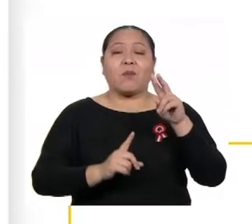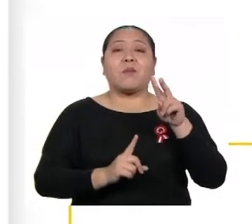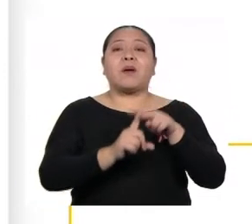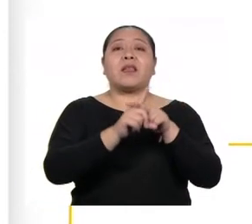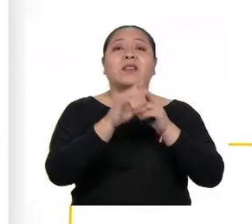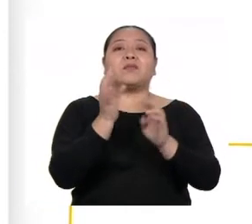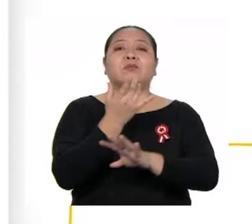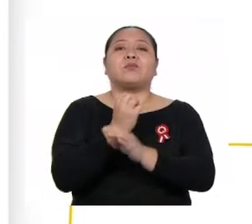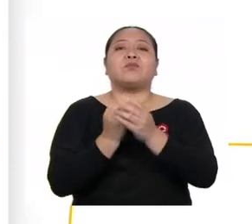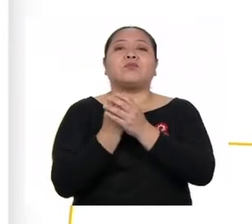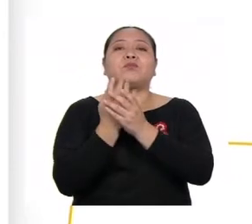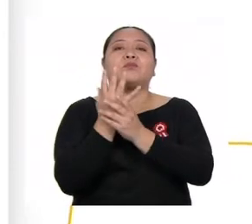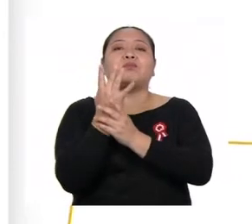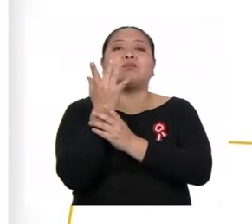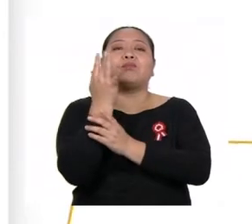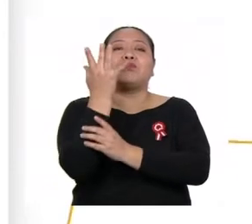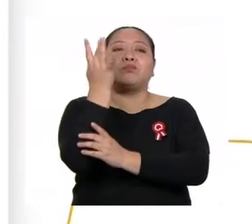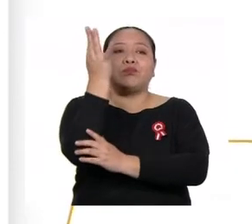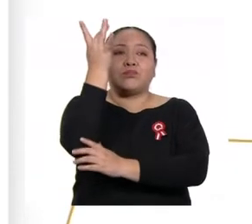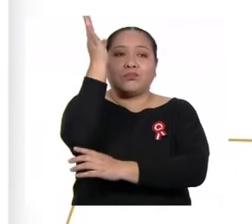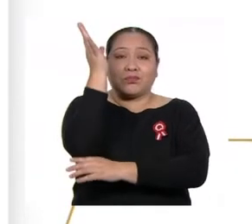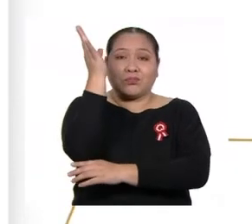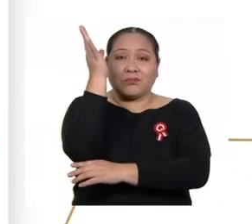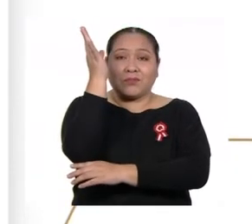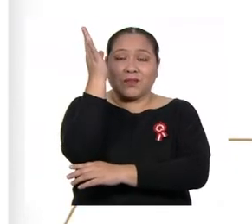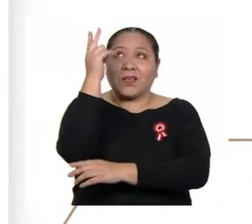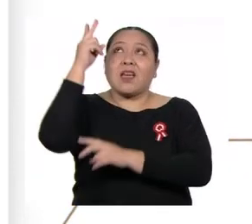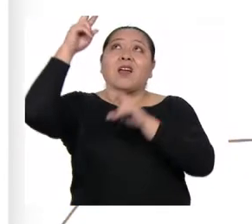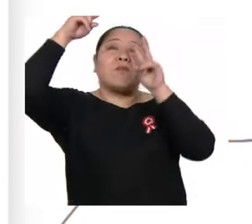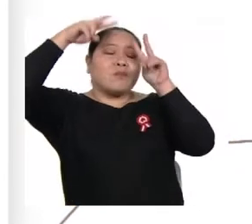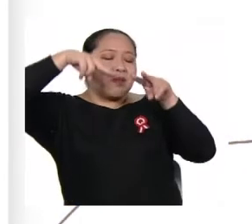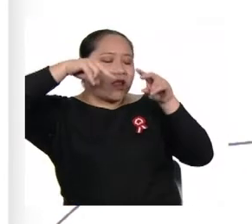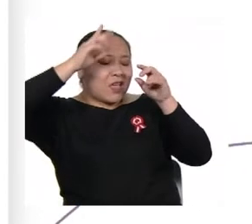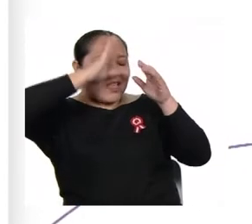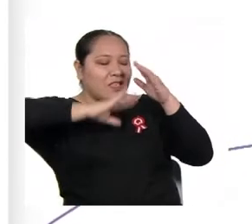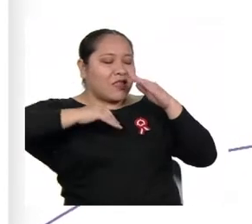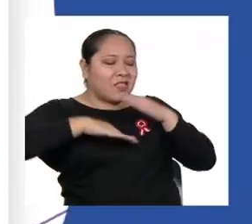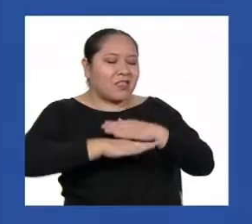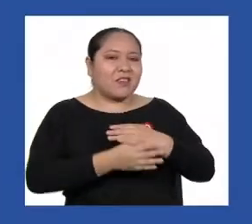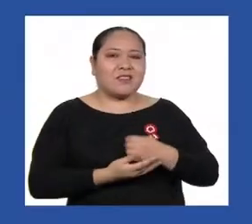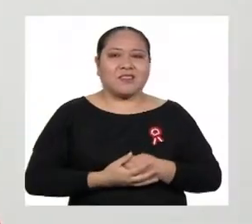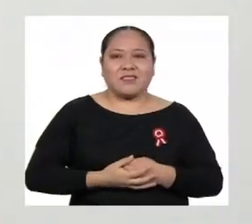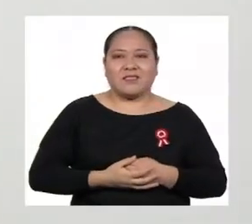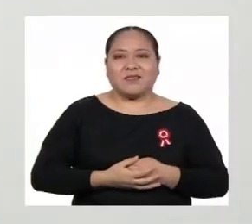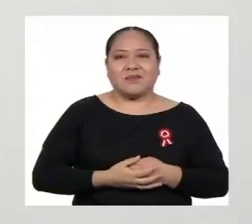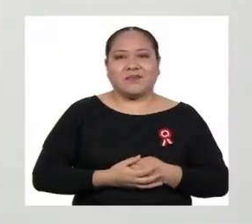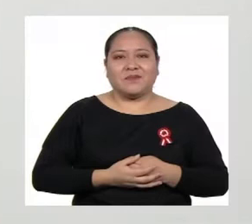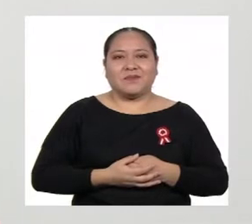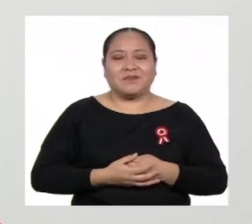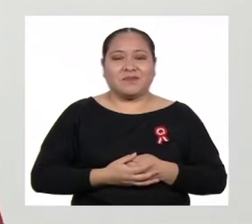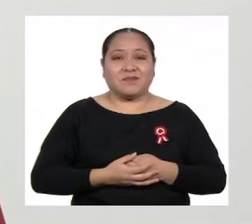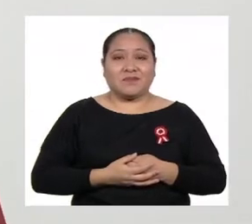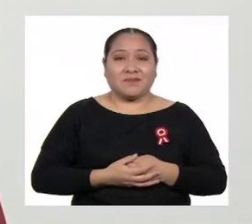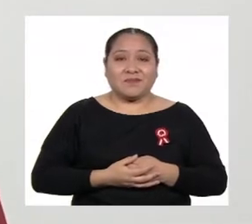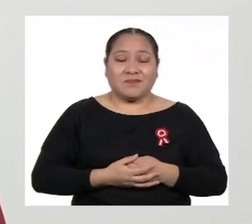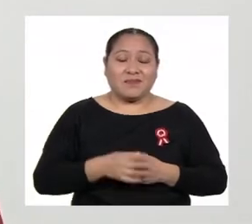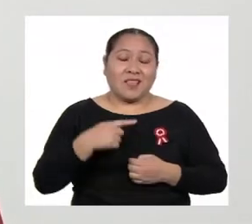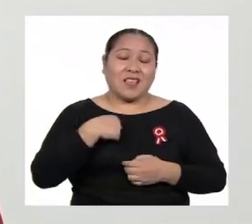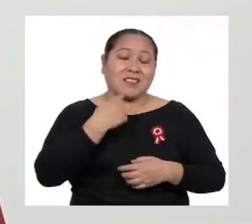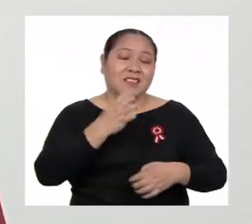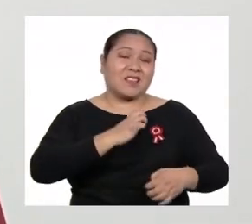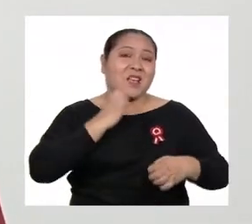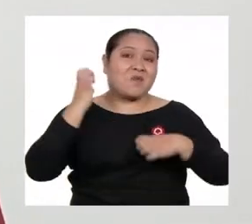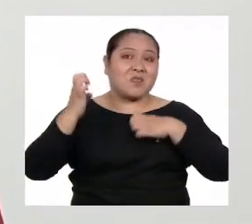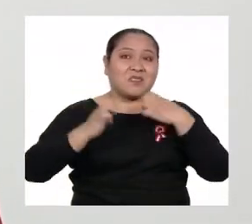trinos a los pies de Dios. Y con eso termina. ¡Qué emocionante! Muy emocionante,